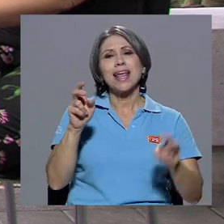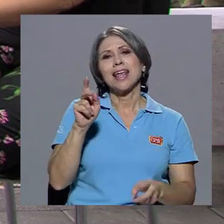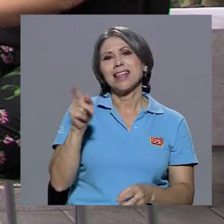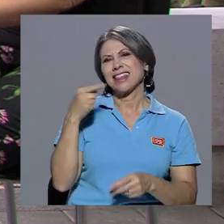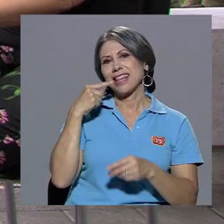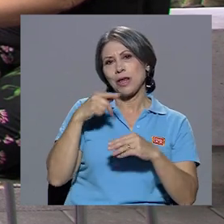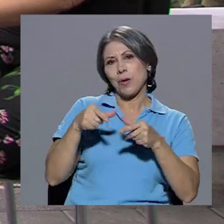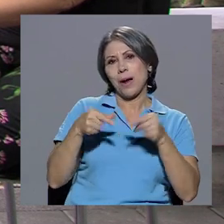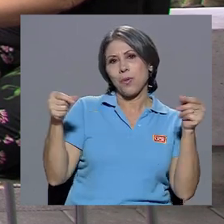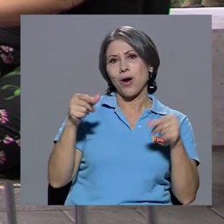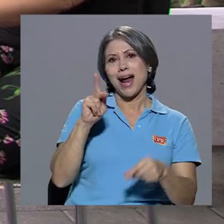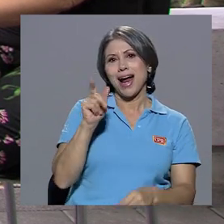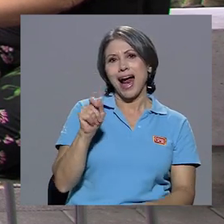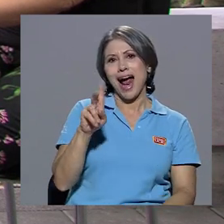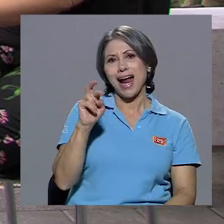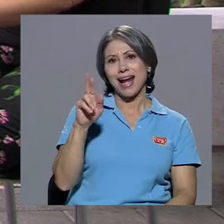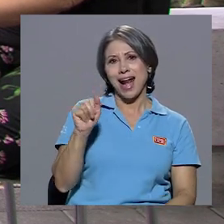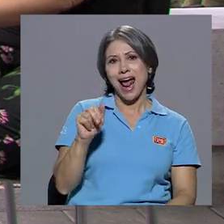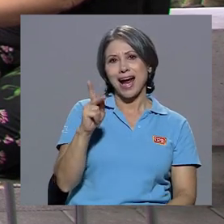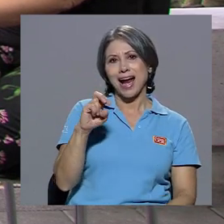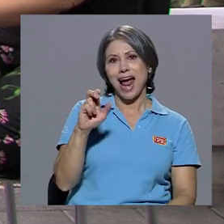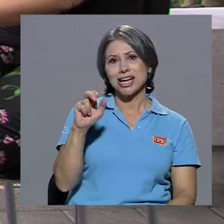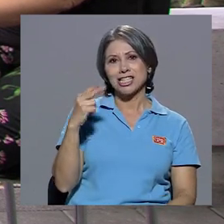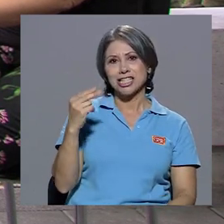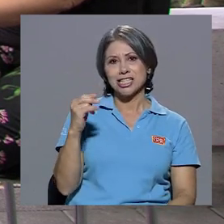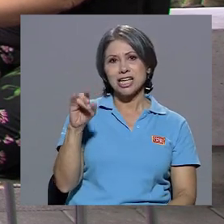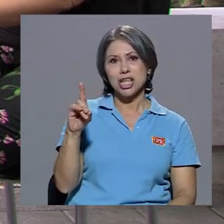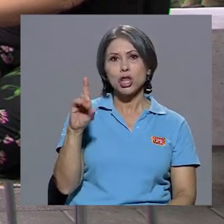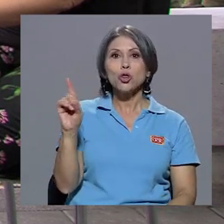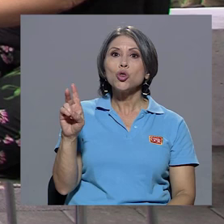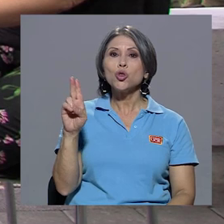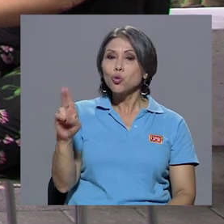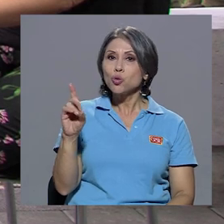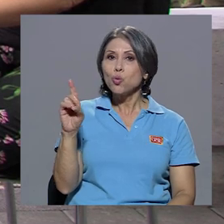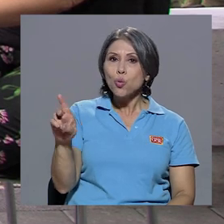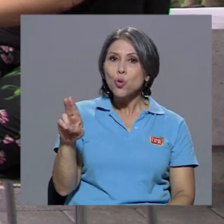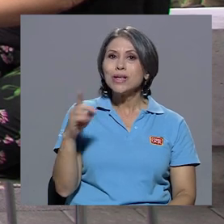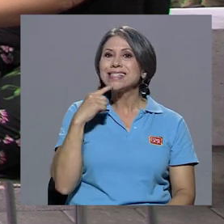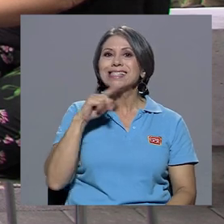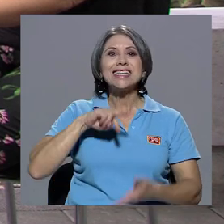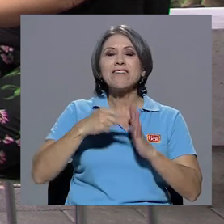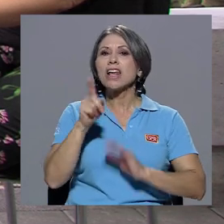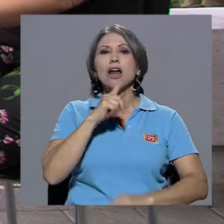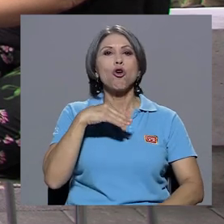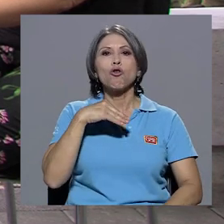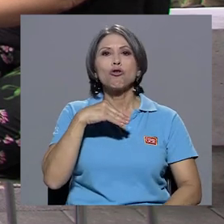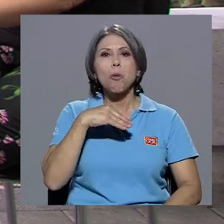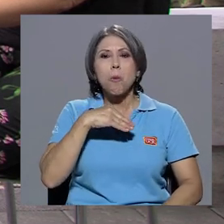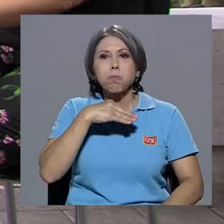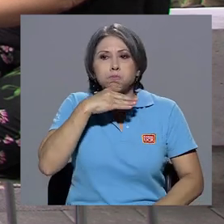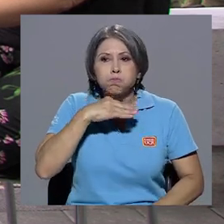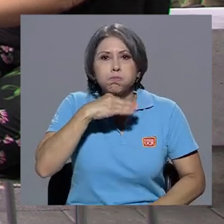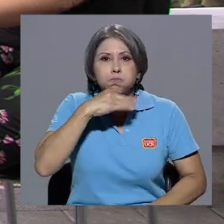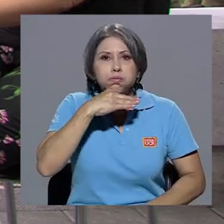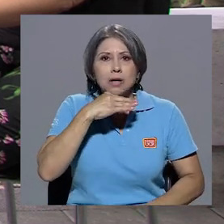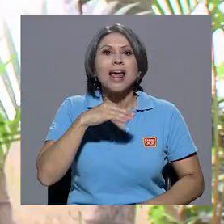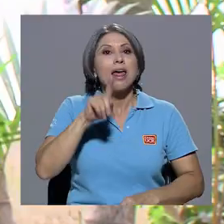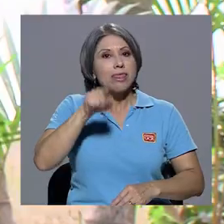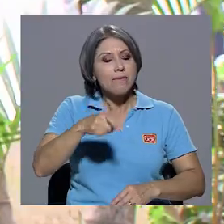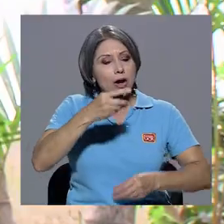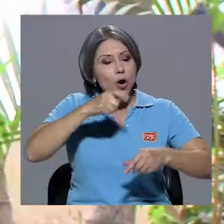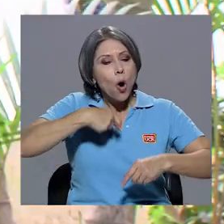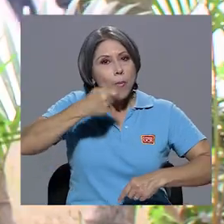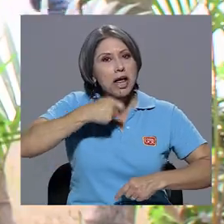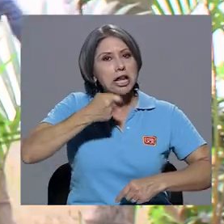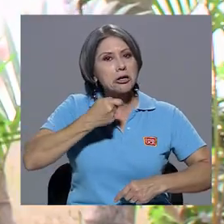harahachibu, que es no saturar. ¿Sí? Traducida a la parte fisiológica sería comer hasta estar satisfecho, pero sin estar ya muy lleno, o